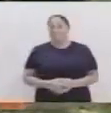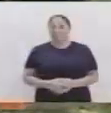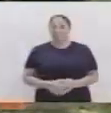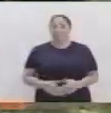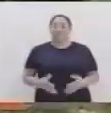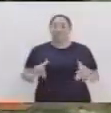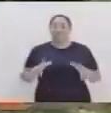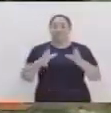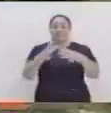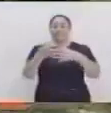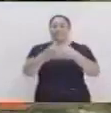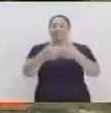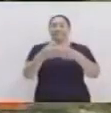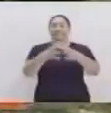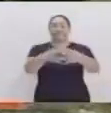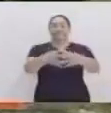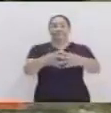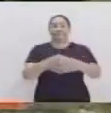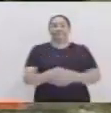Separo.